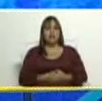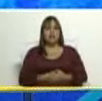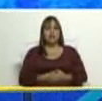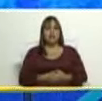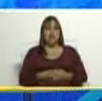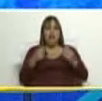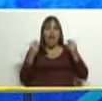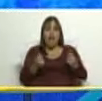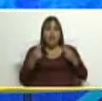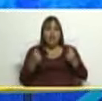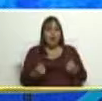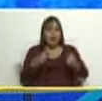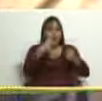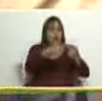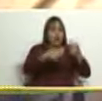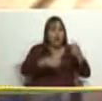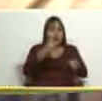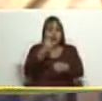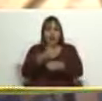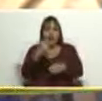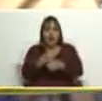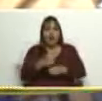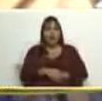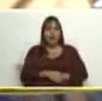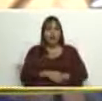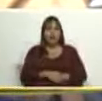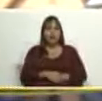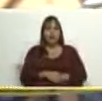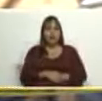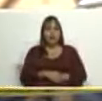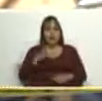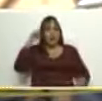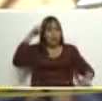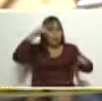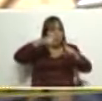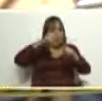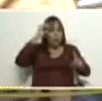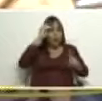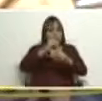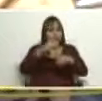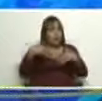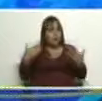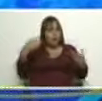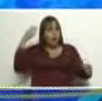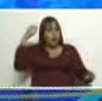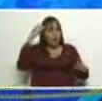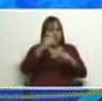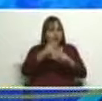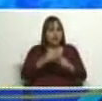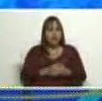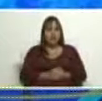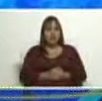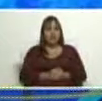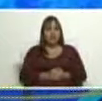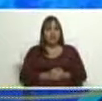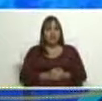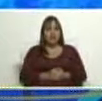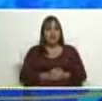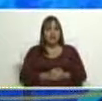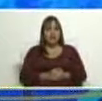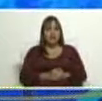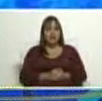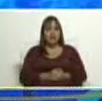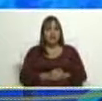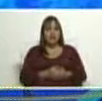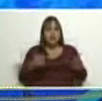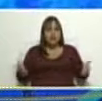Activamos varias acciones de aproximación hacia el objetivo. ¿Cuál es el objetivo? Reanimar, activar